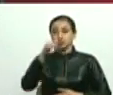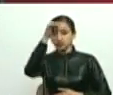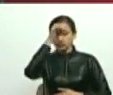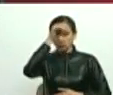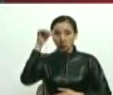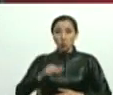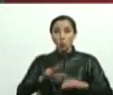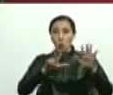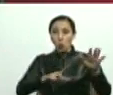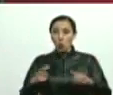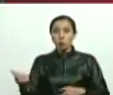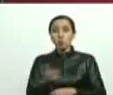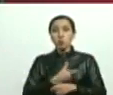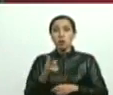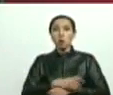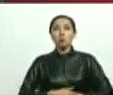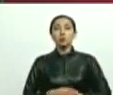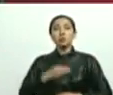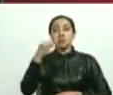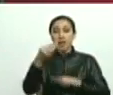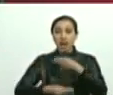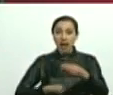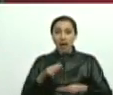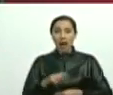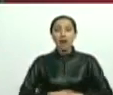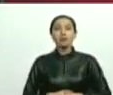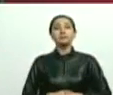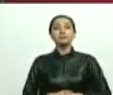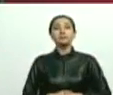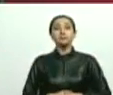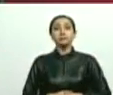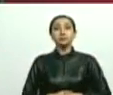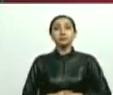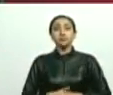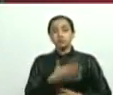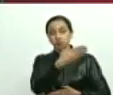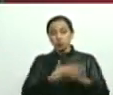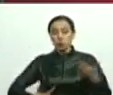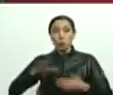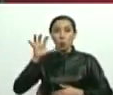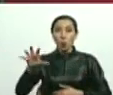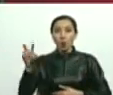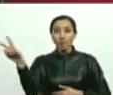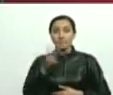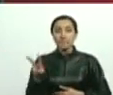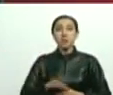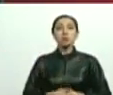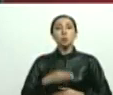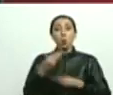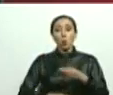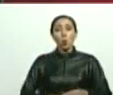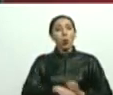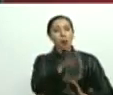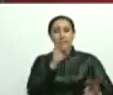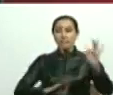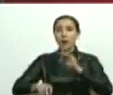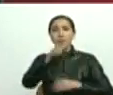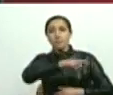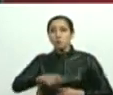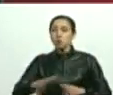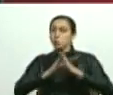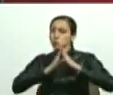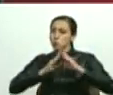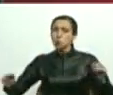8 de agosto se harán con el padrón electoral del país y podrán votar todos los venezolanos, todas